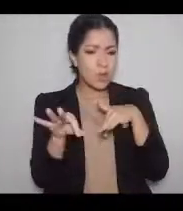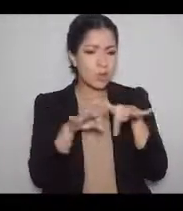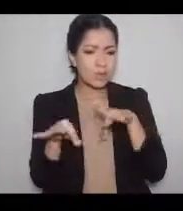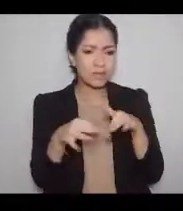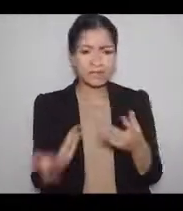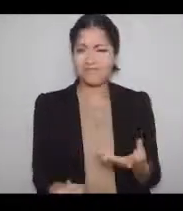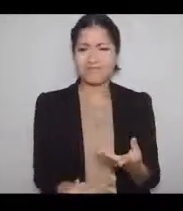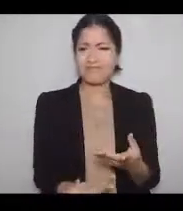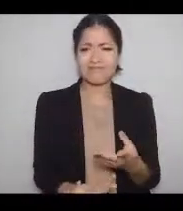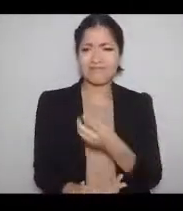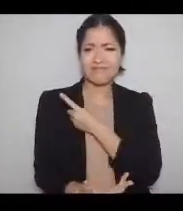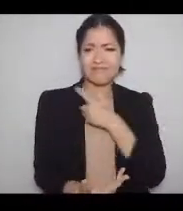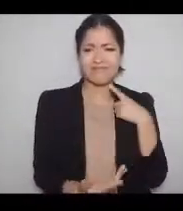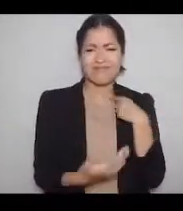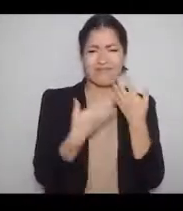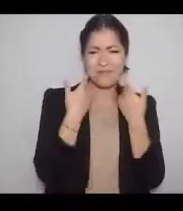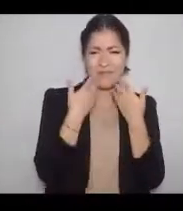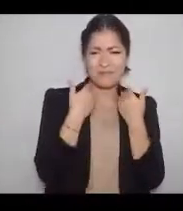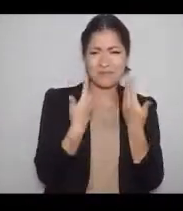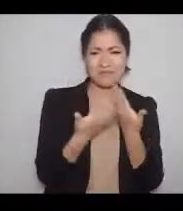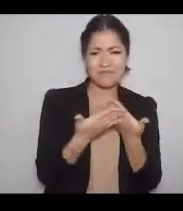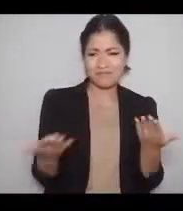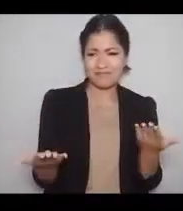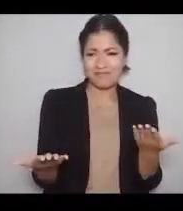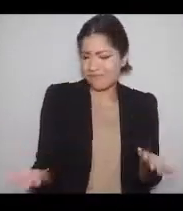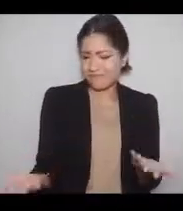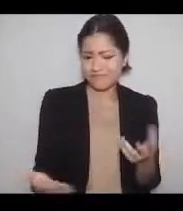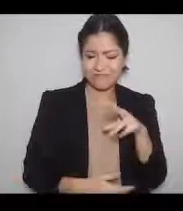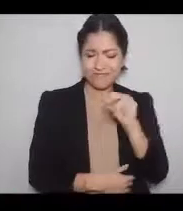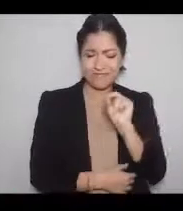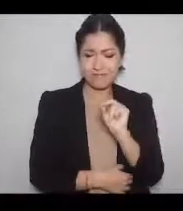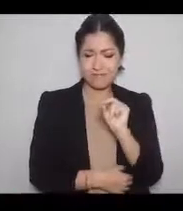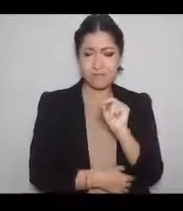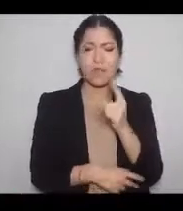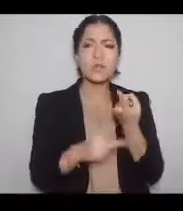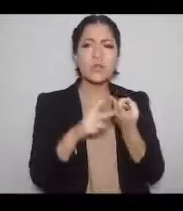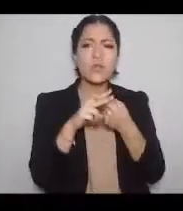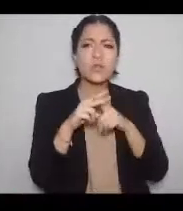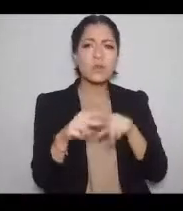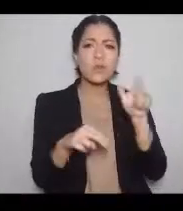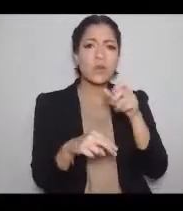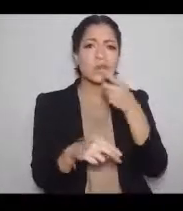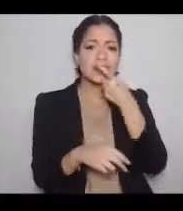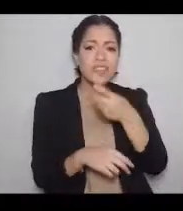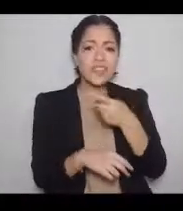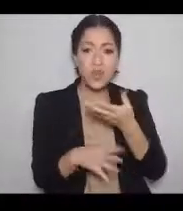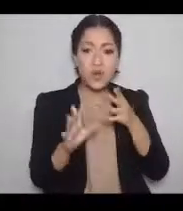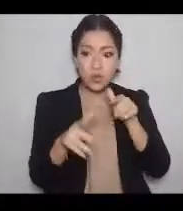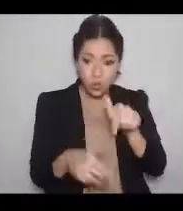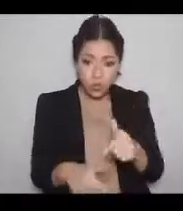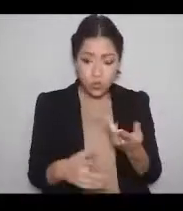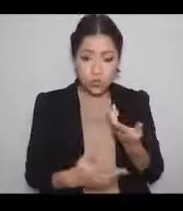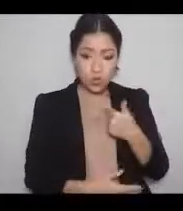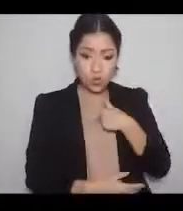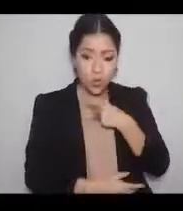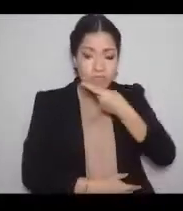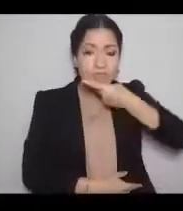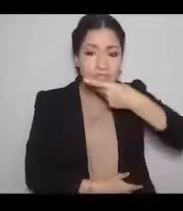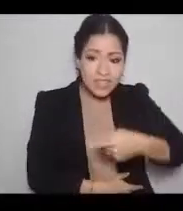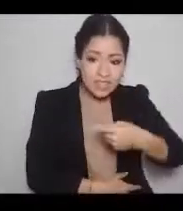ser diplomático. No habrás un duelo. Comienza cuando te digo perro